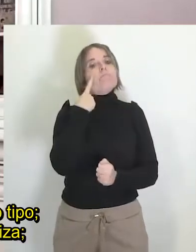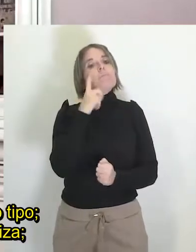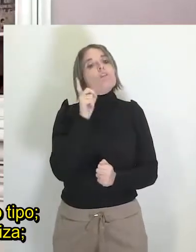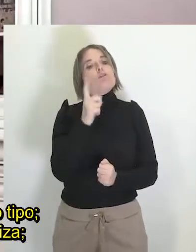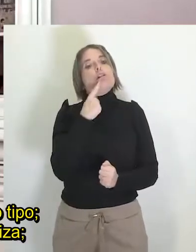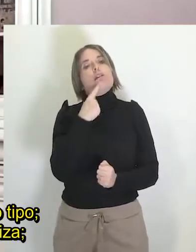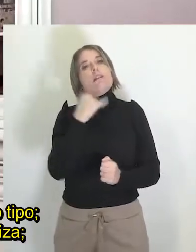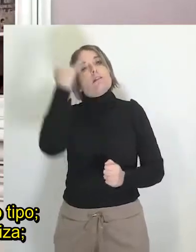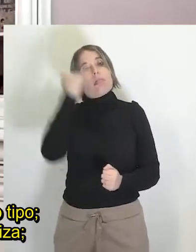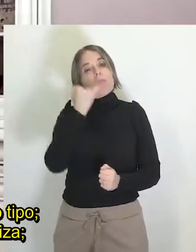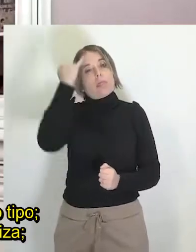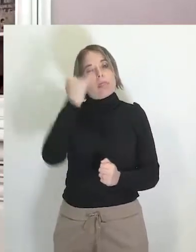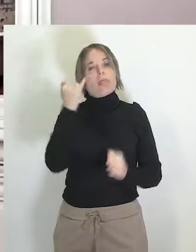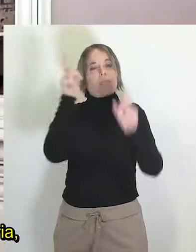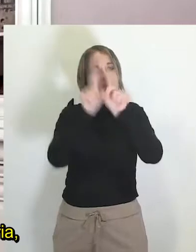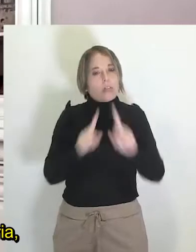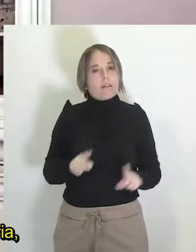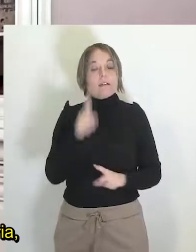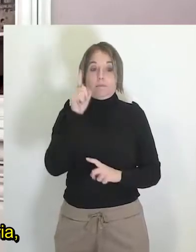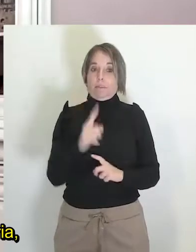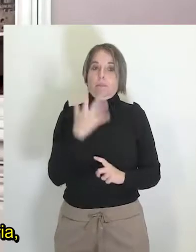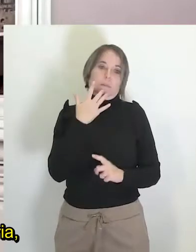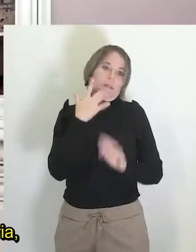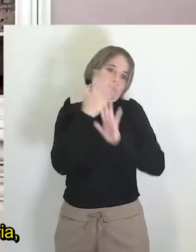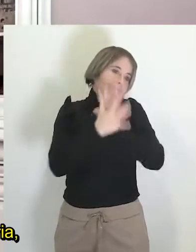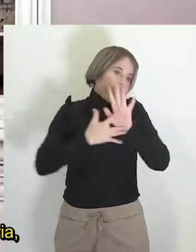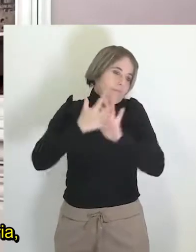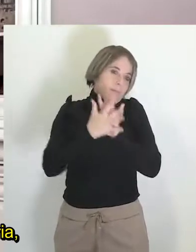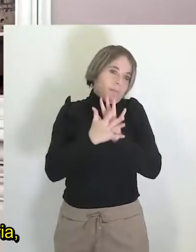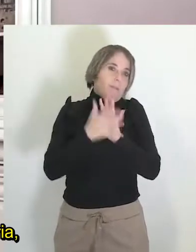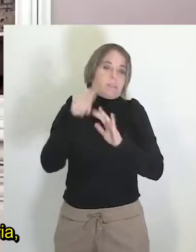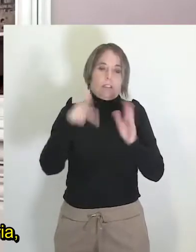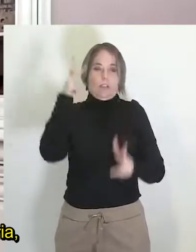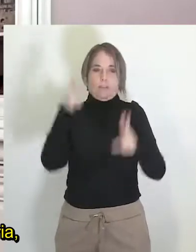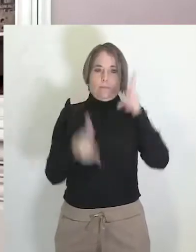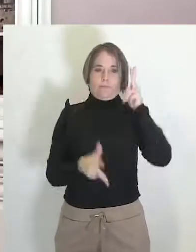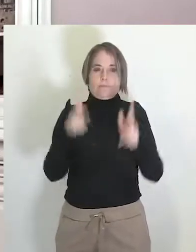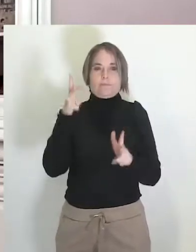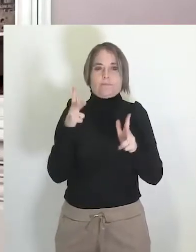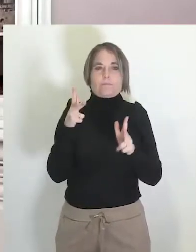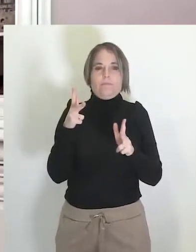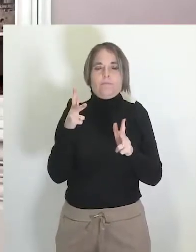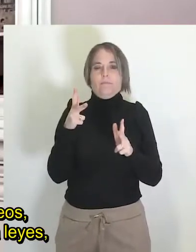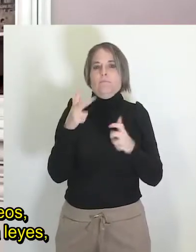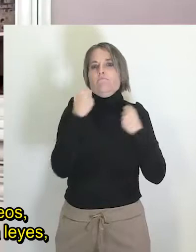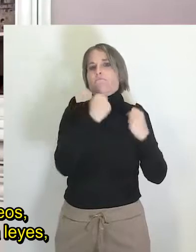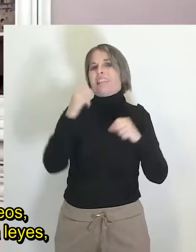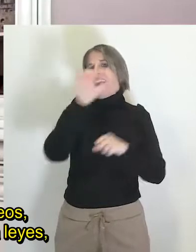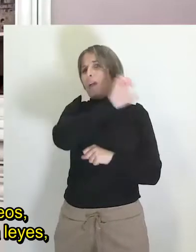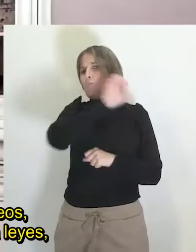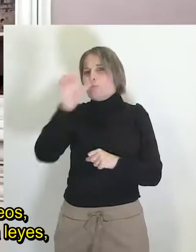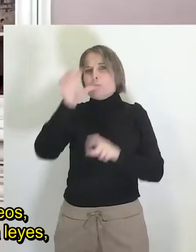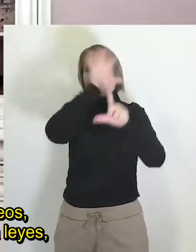pero no solamente dice se invisibiliza, muchas veces hablamos desde Euskal Herria, desde distintos